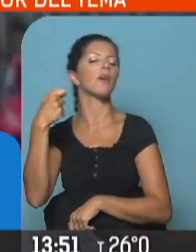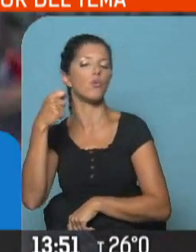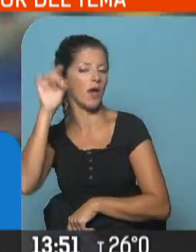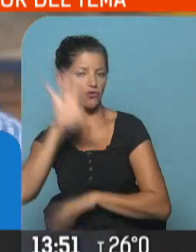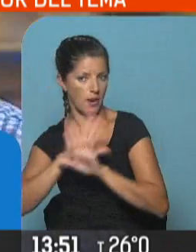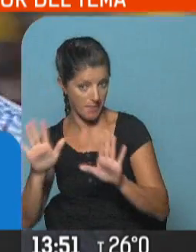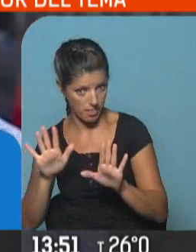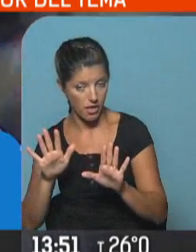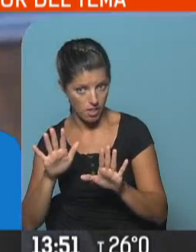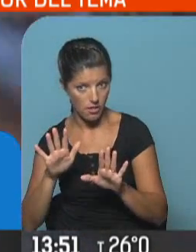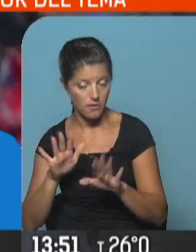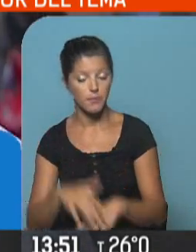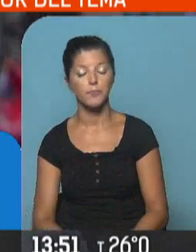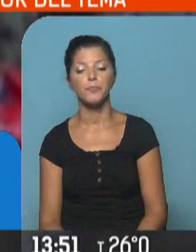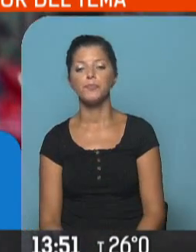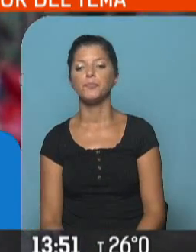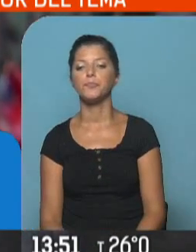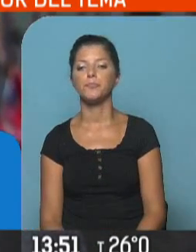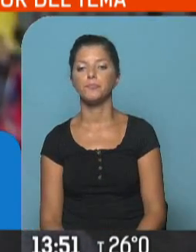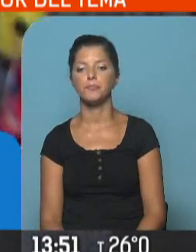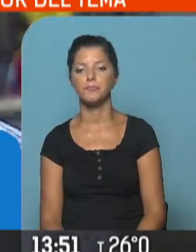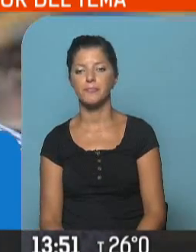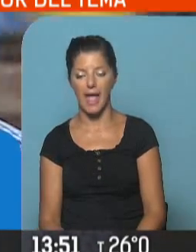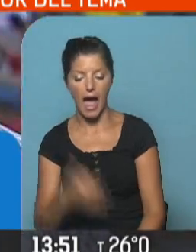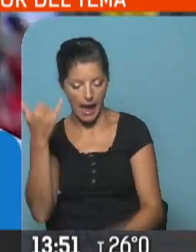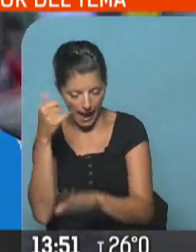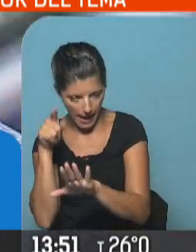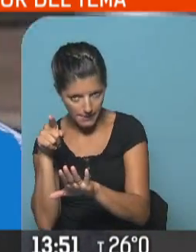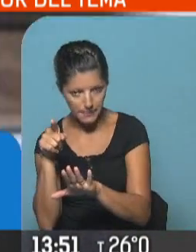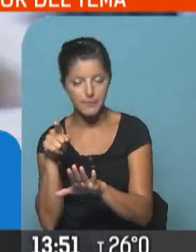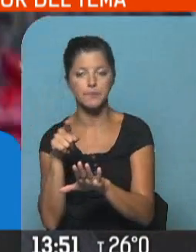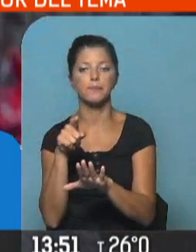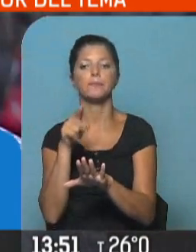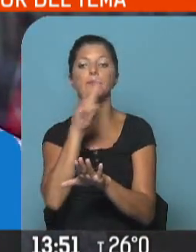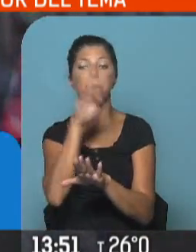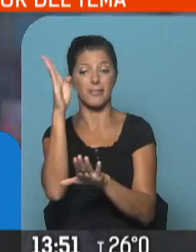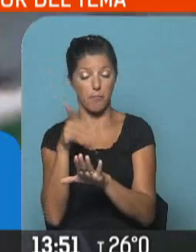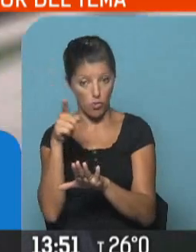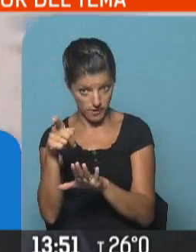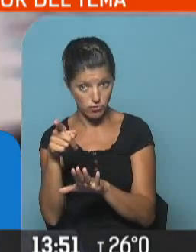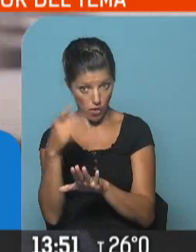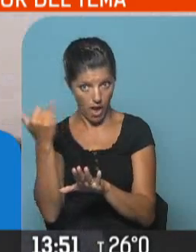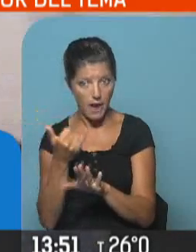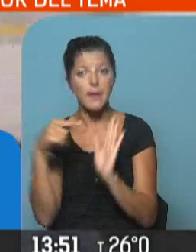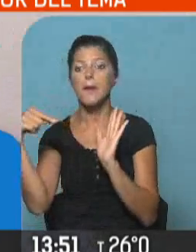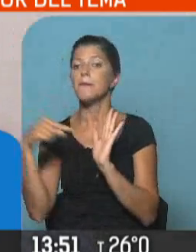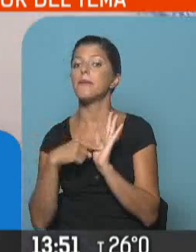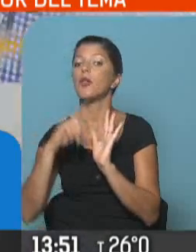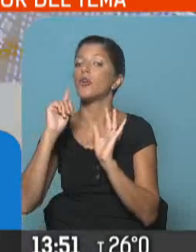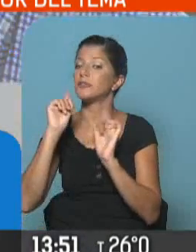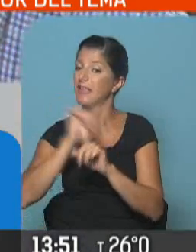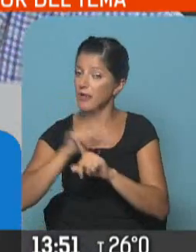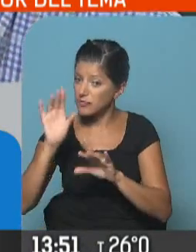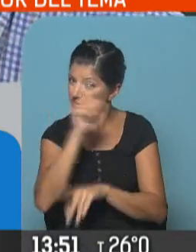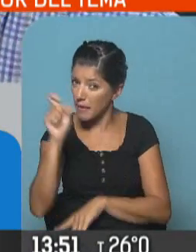de las cajas de salud, si bien existe esta otra cobertura, tampoco es total y